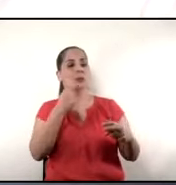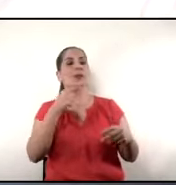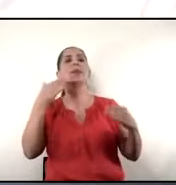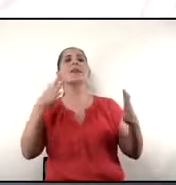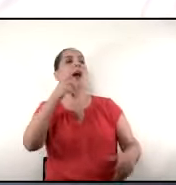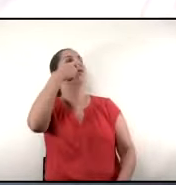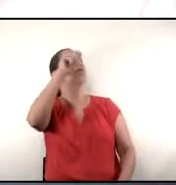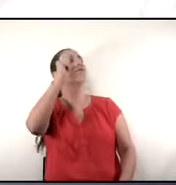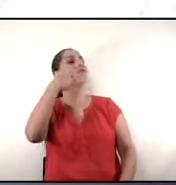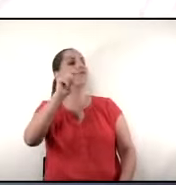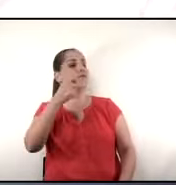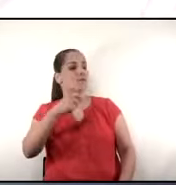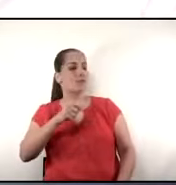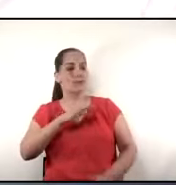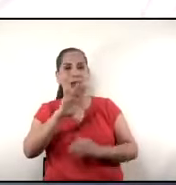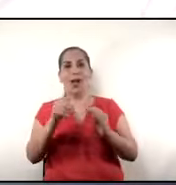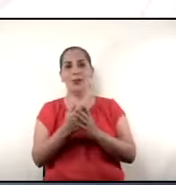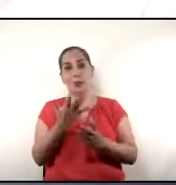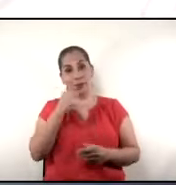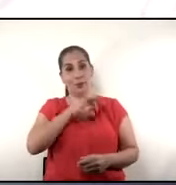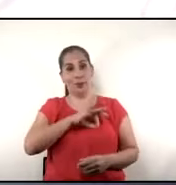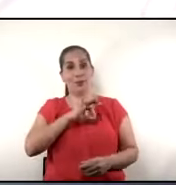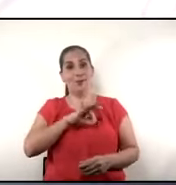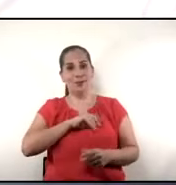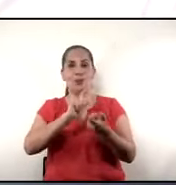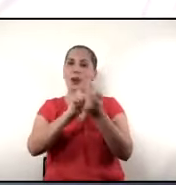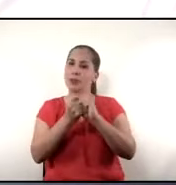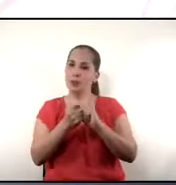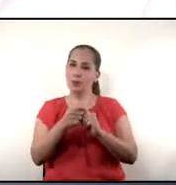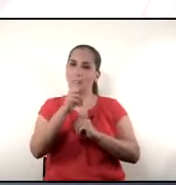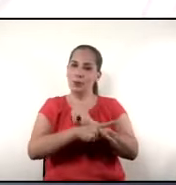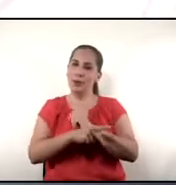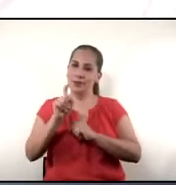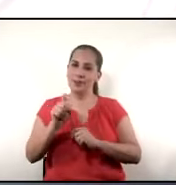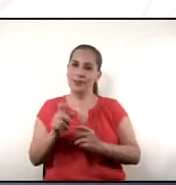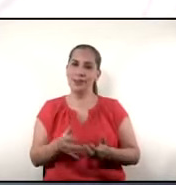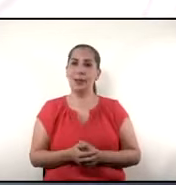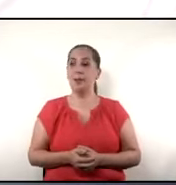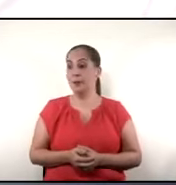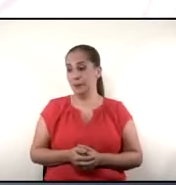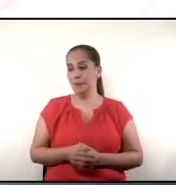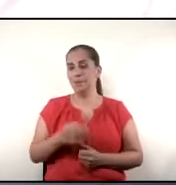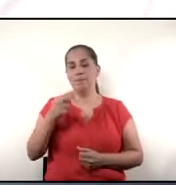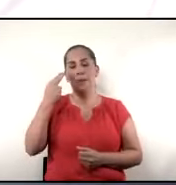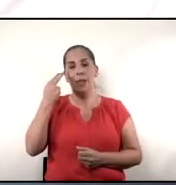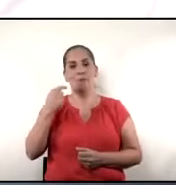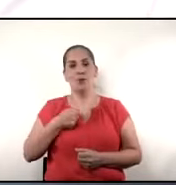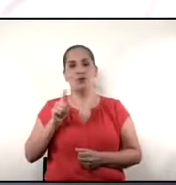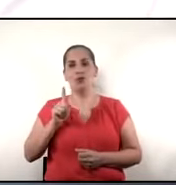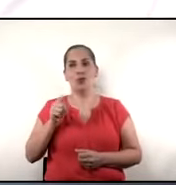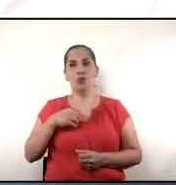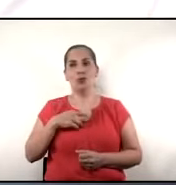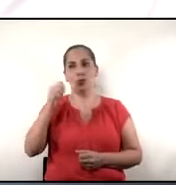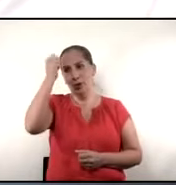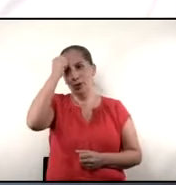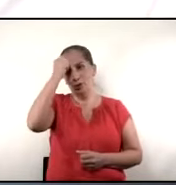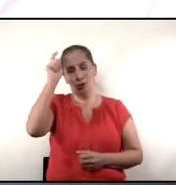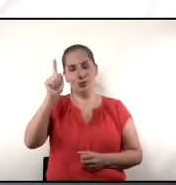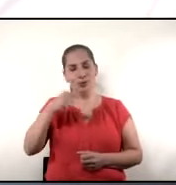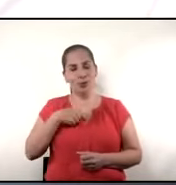a todo, por el bien del país, por la reactivación del país que se necesita. Henry, yo no soy iluso y no me